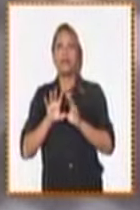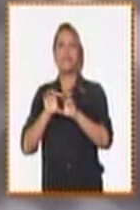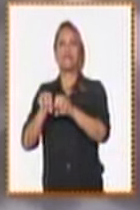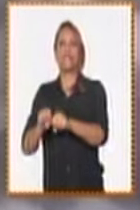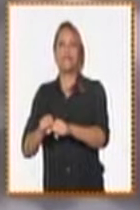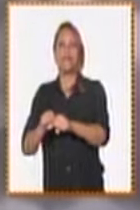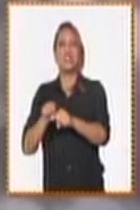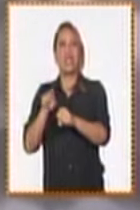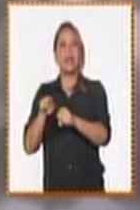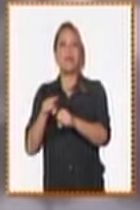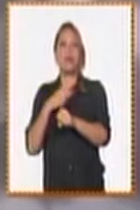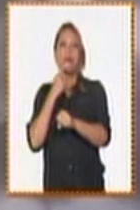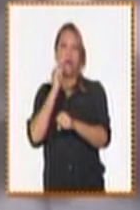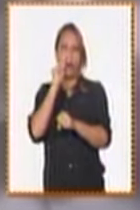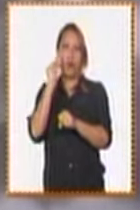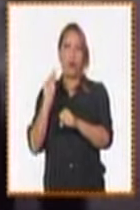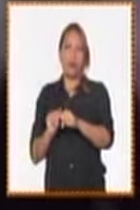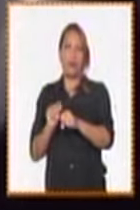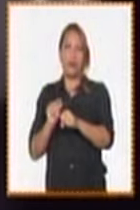lo queman.